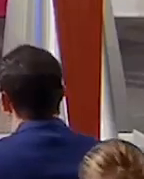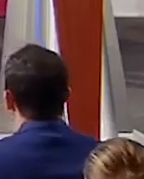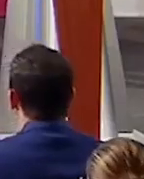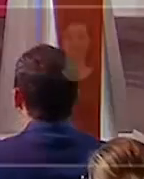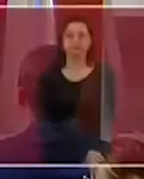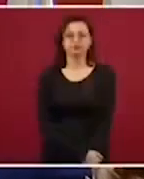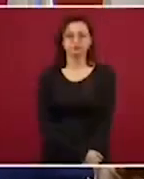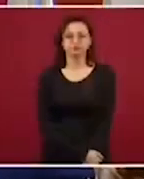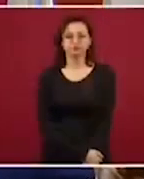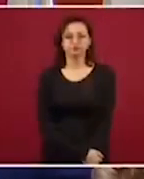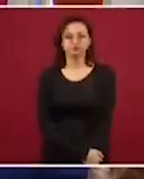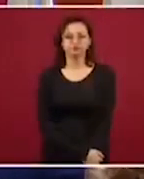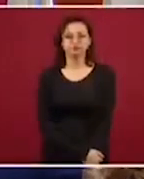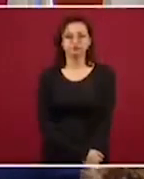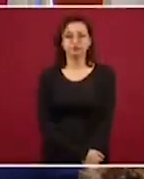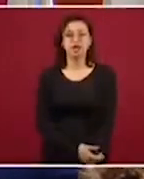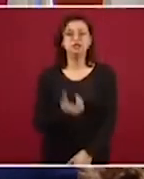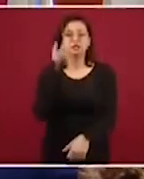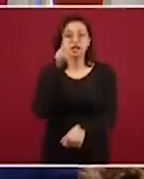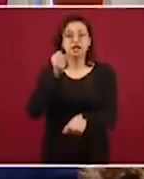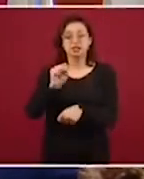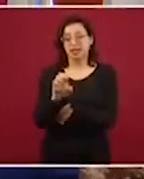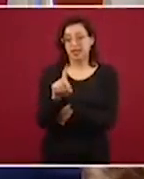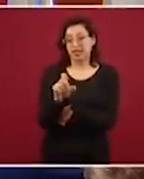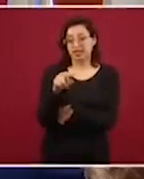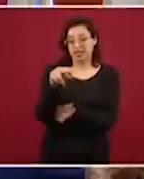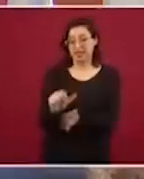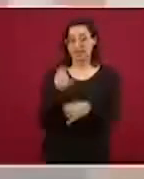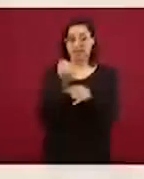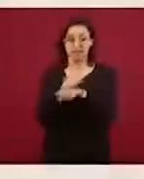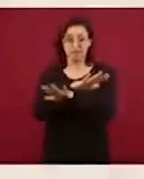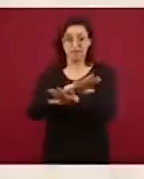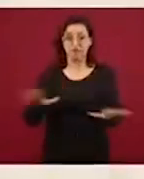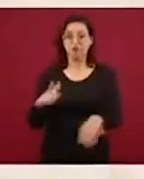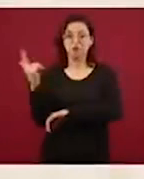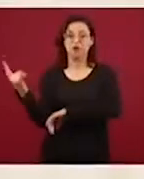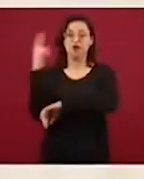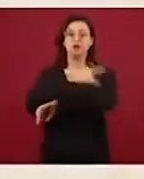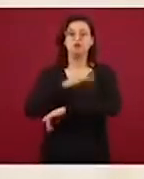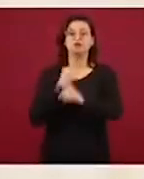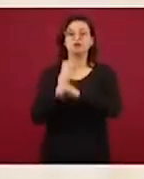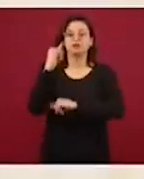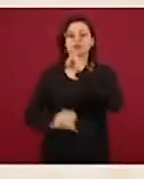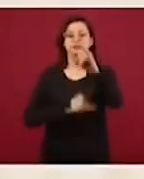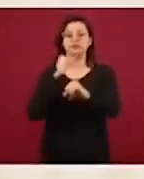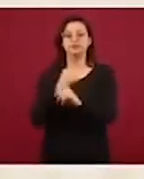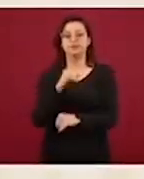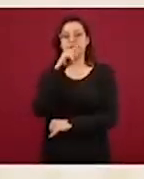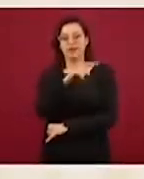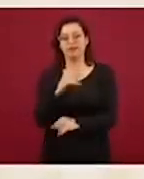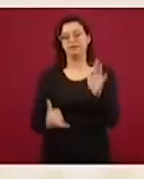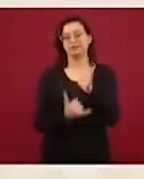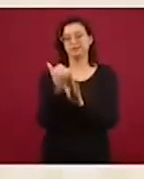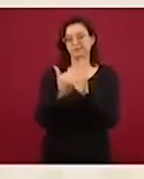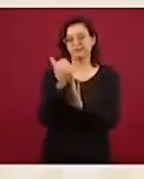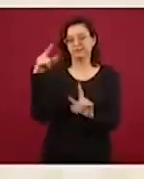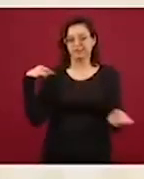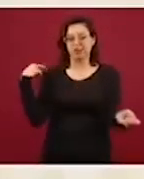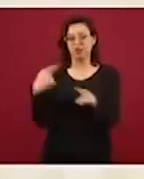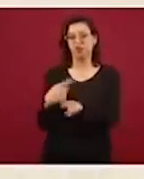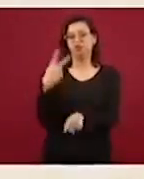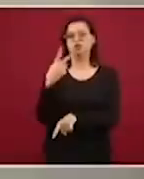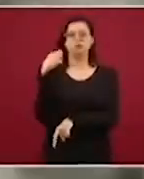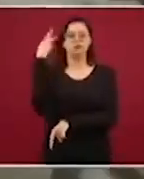La Secretaría de la Defensa Nacional informa los avances en la construcción del Aeropuerto Internacional Felipe Ángeles al 2 de marzo de 2020.